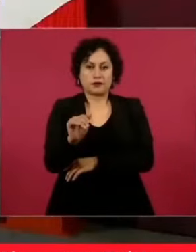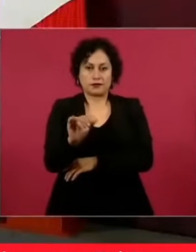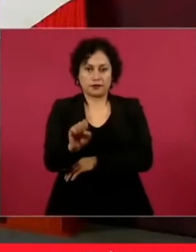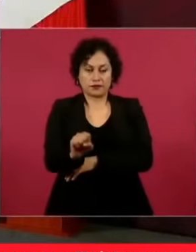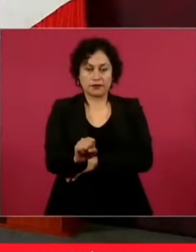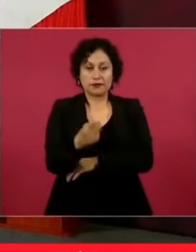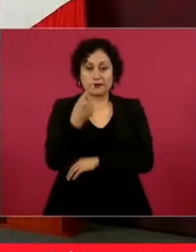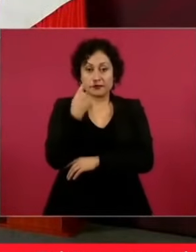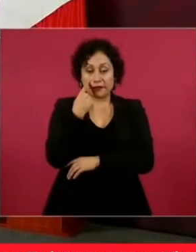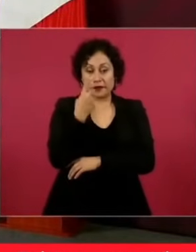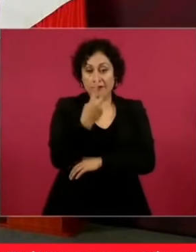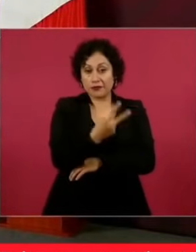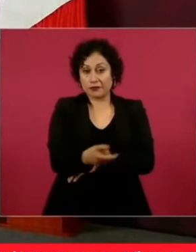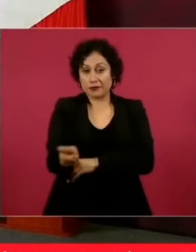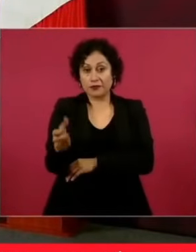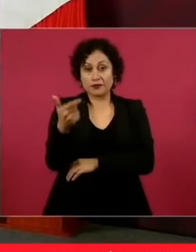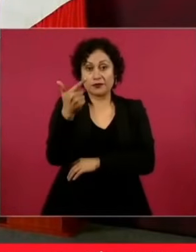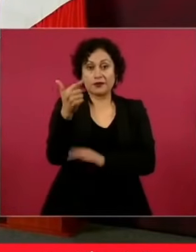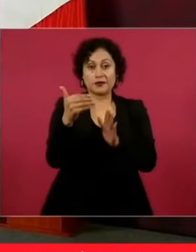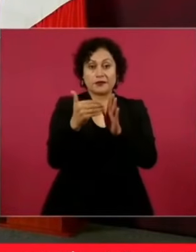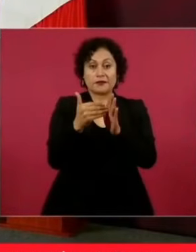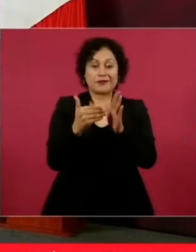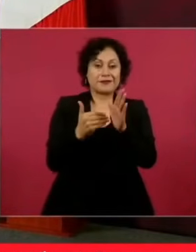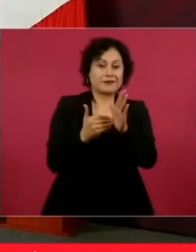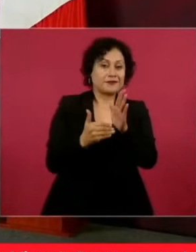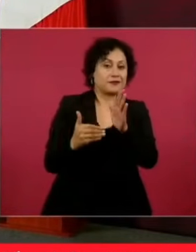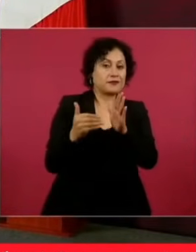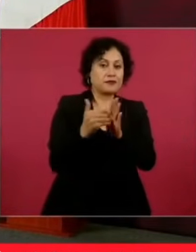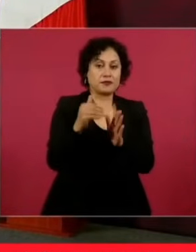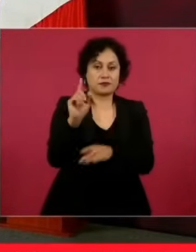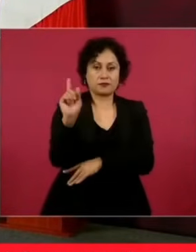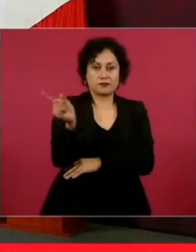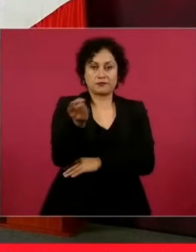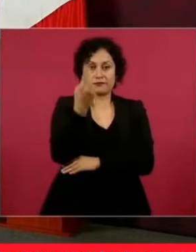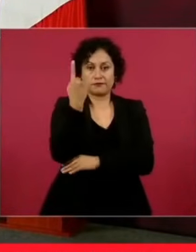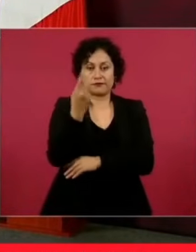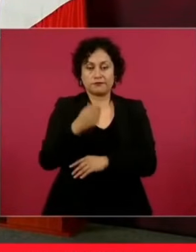207 mil millones de dólares